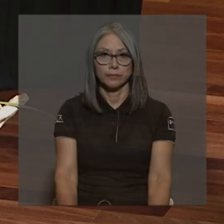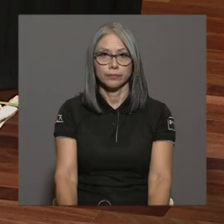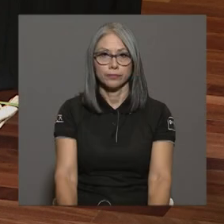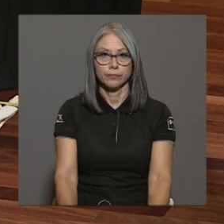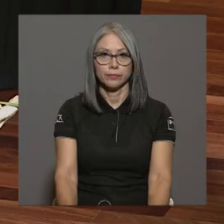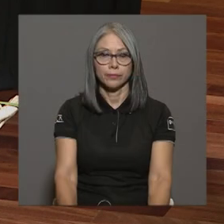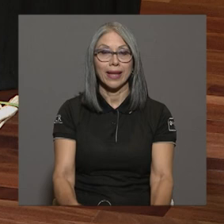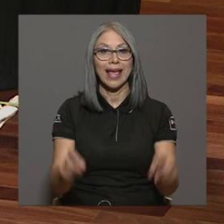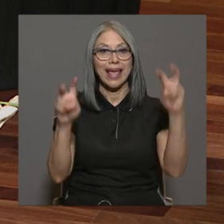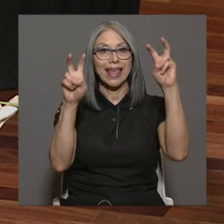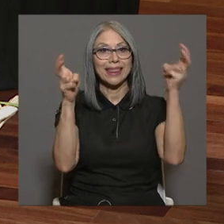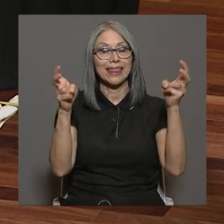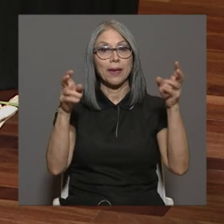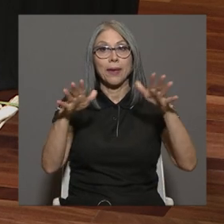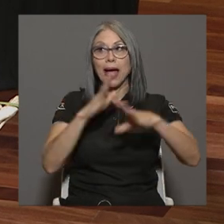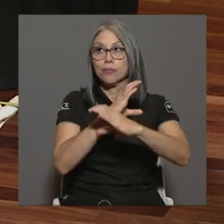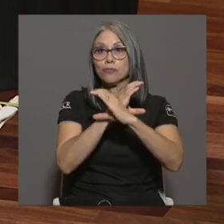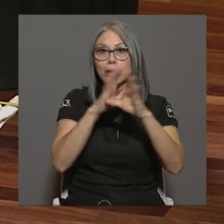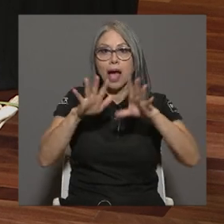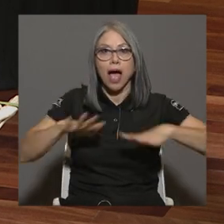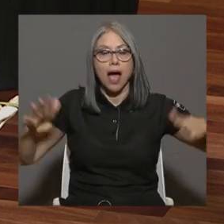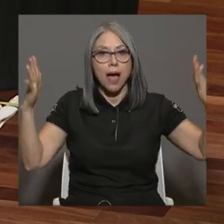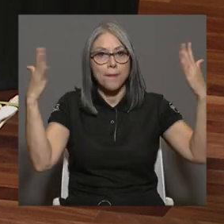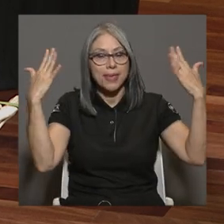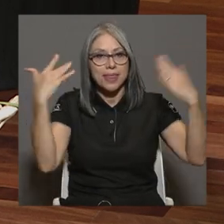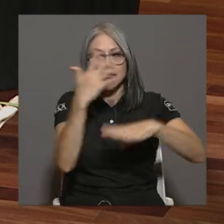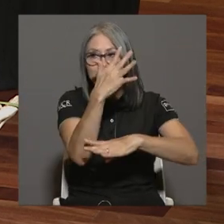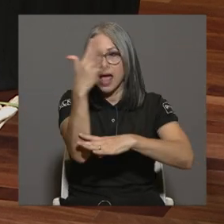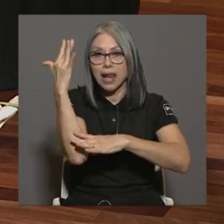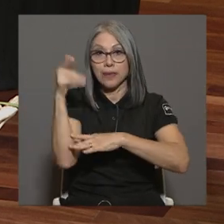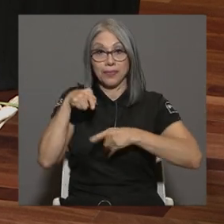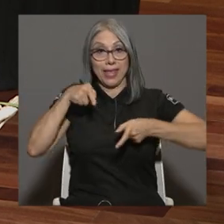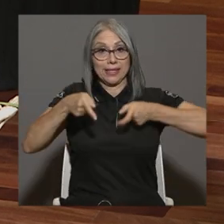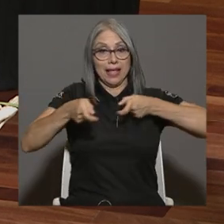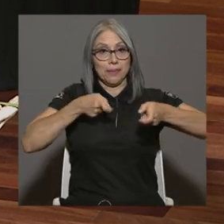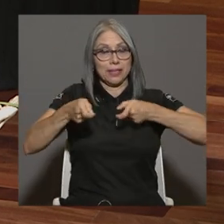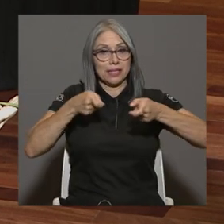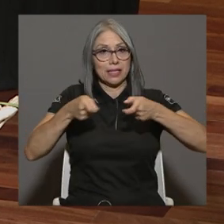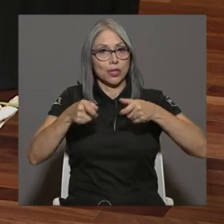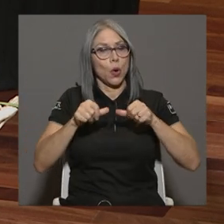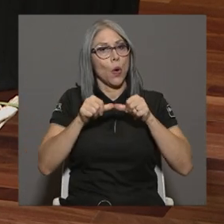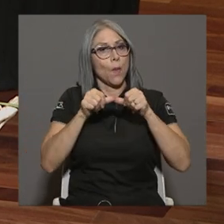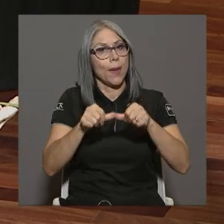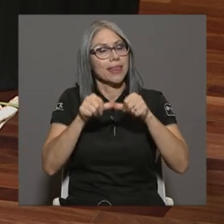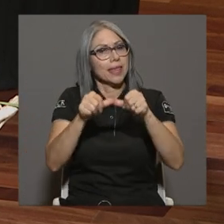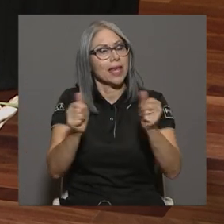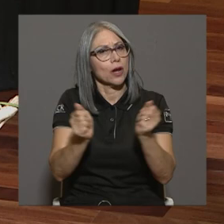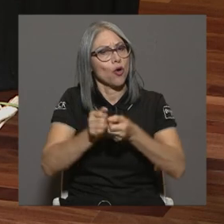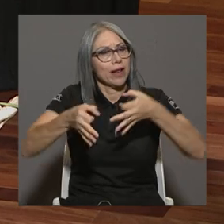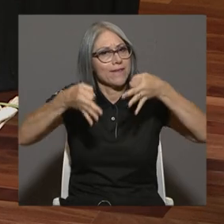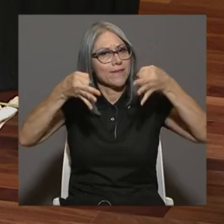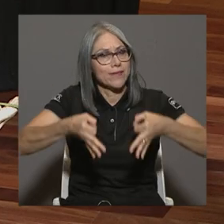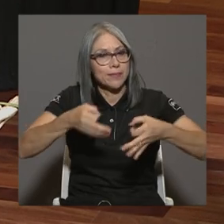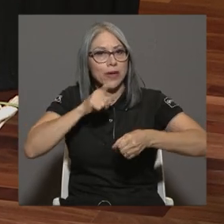En materia ambiental, esta administración mantiene el firme